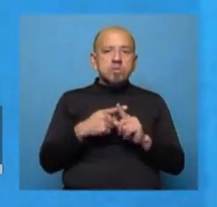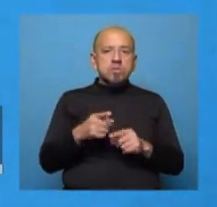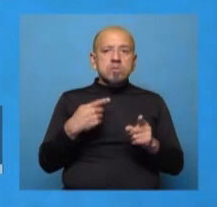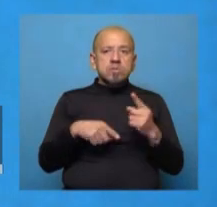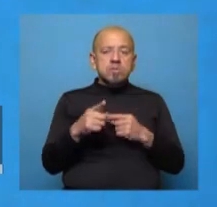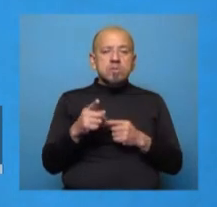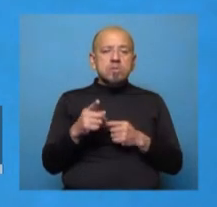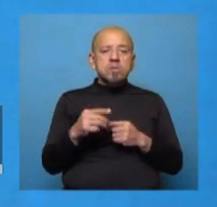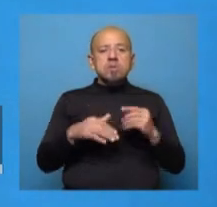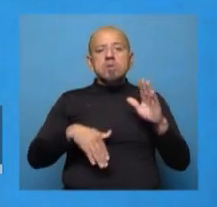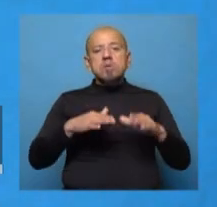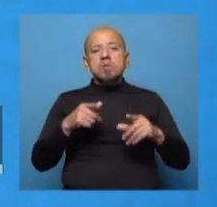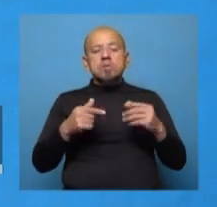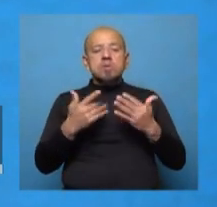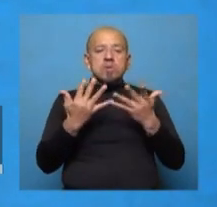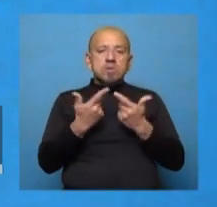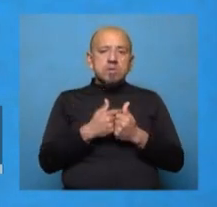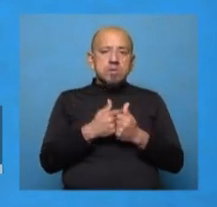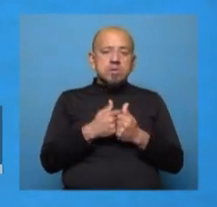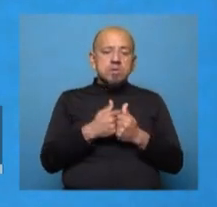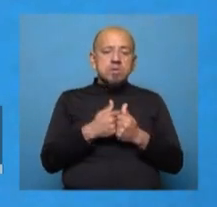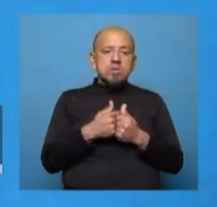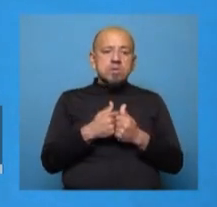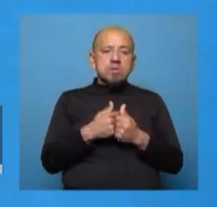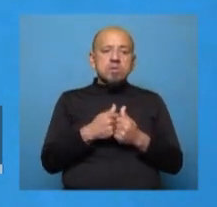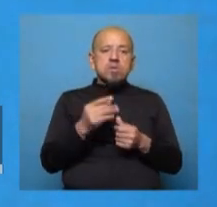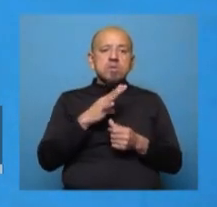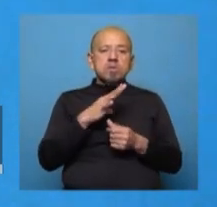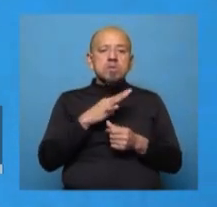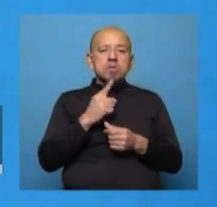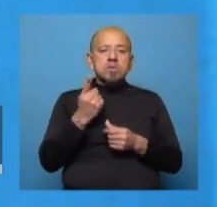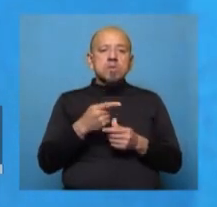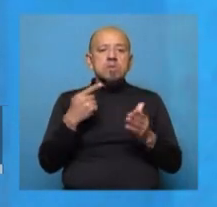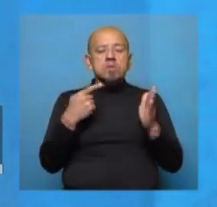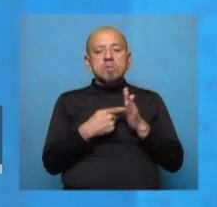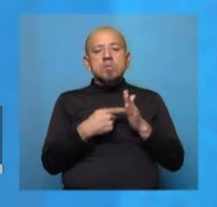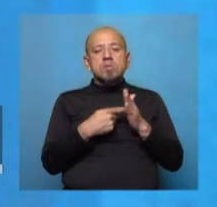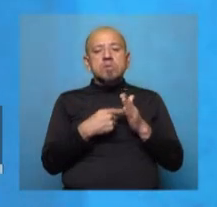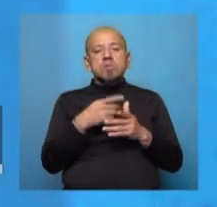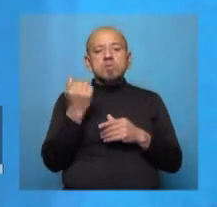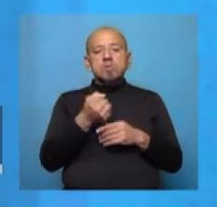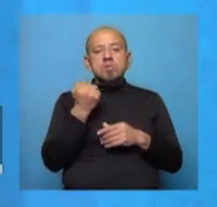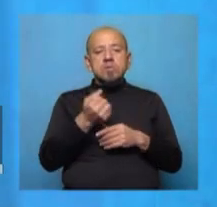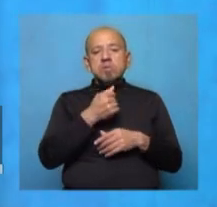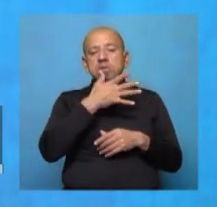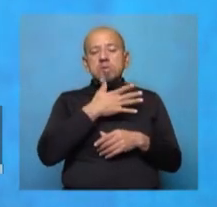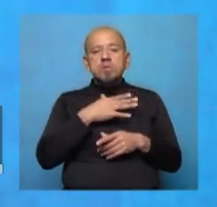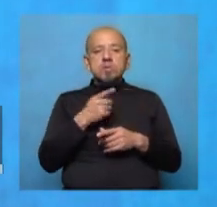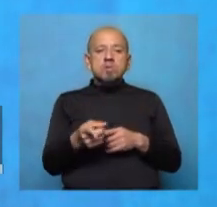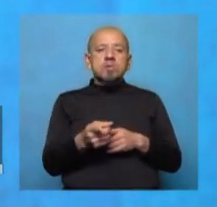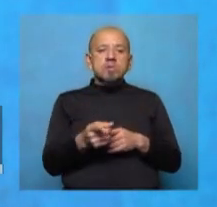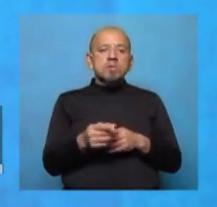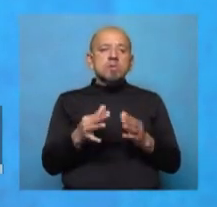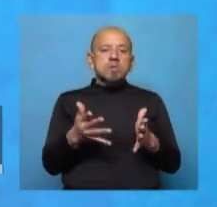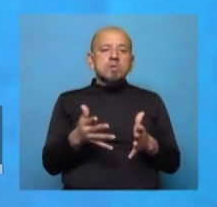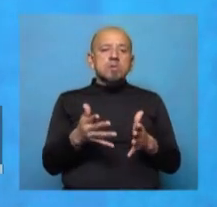pero de la organización hay un punto clave en la historia de los grandes eventos deportivos